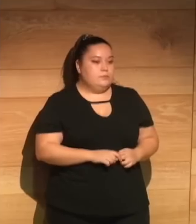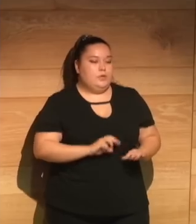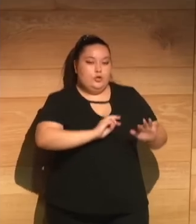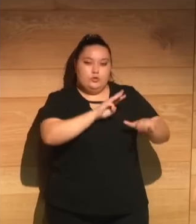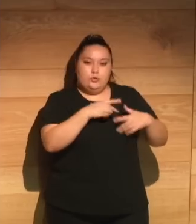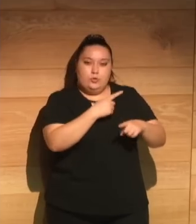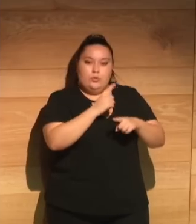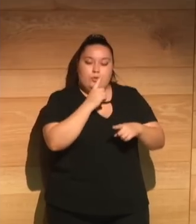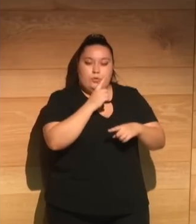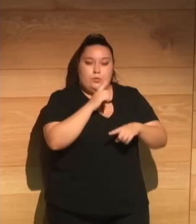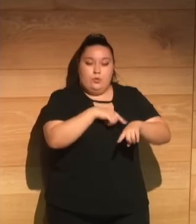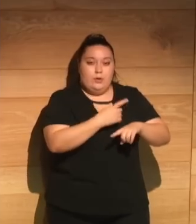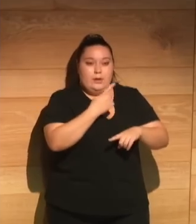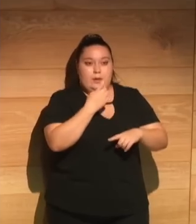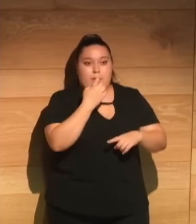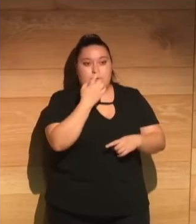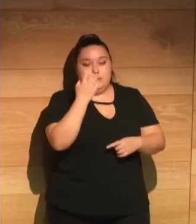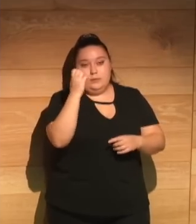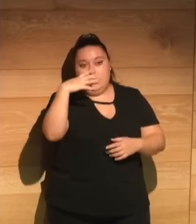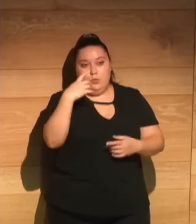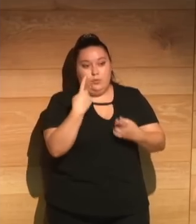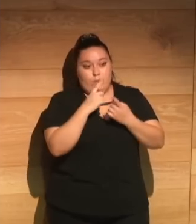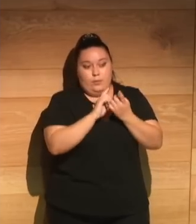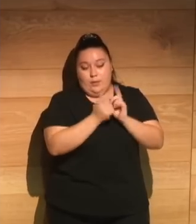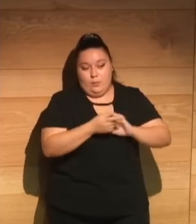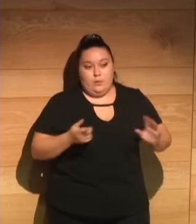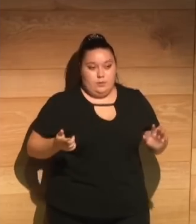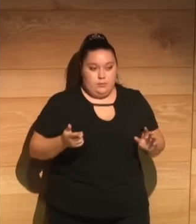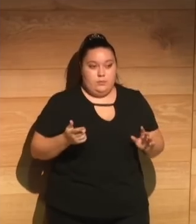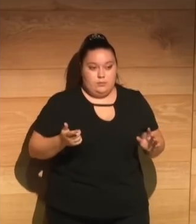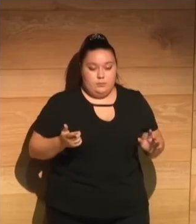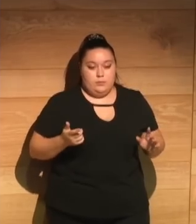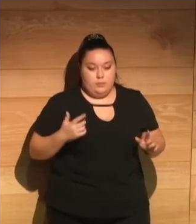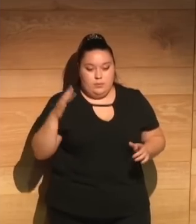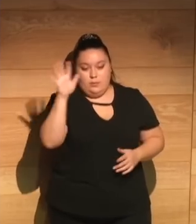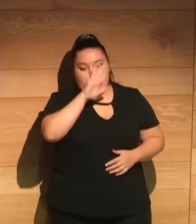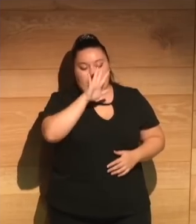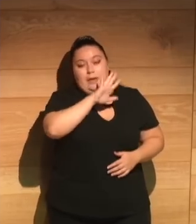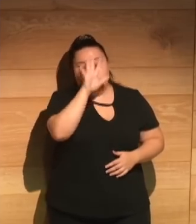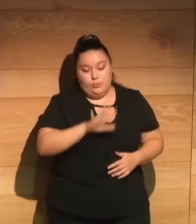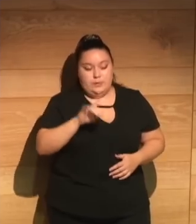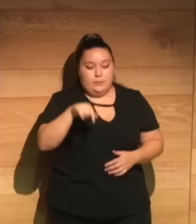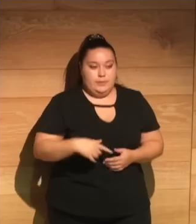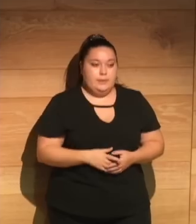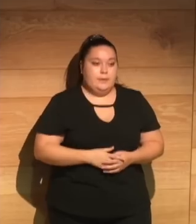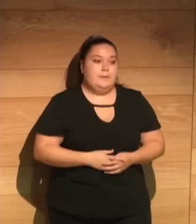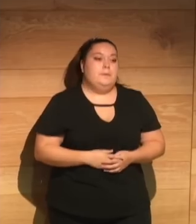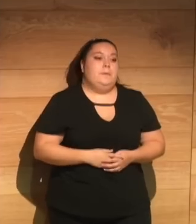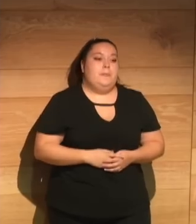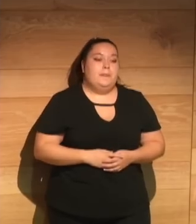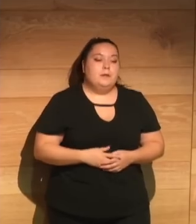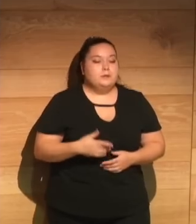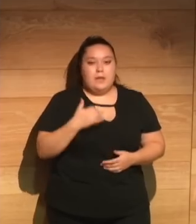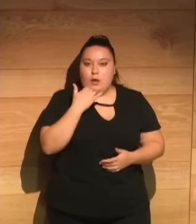luz directamente y por lo tanto las sombras, entonces claro. Es normal que además el resultado sea completamente indefinido por muchas razones, pero